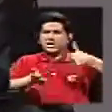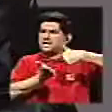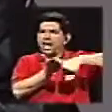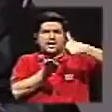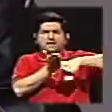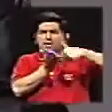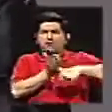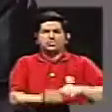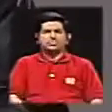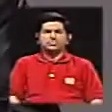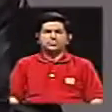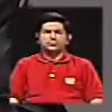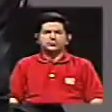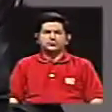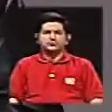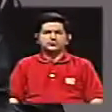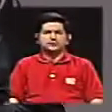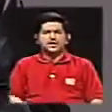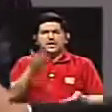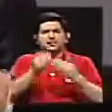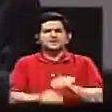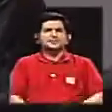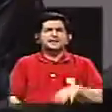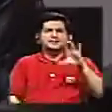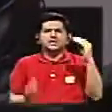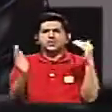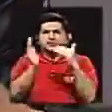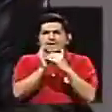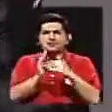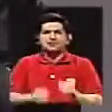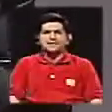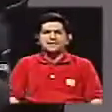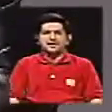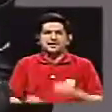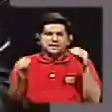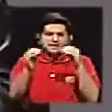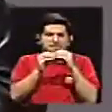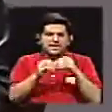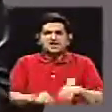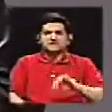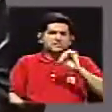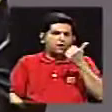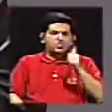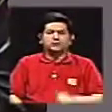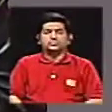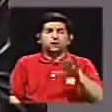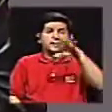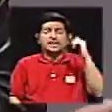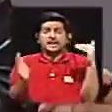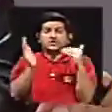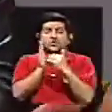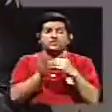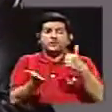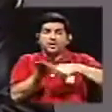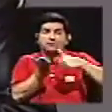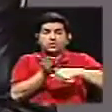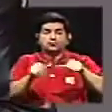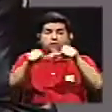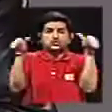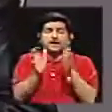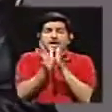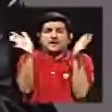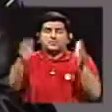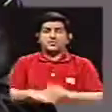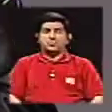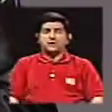que 50.000, perdón, más 3, más, entonces al final se convierte en 500.000 votos del sector público, uh-huh, y que